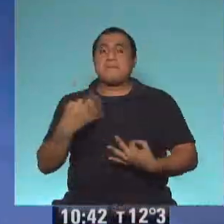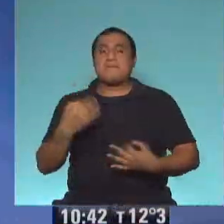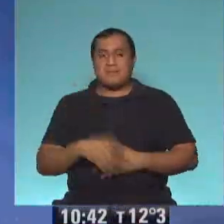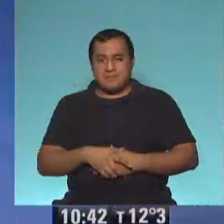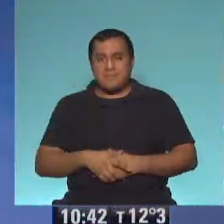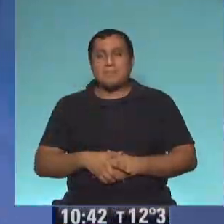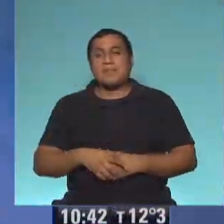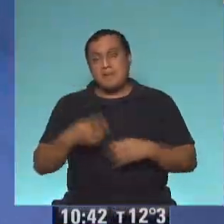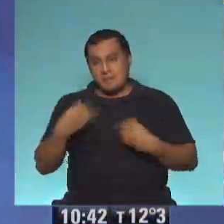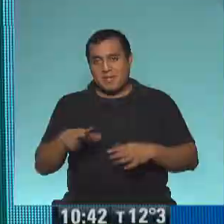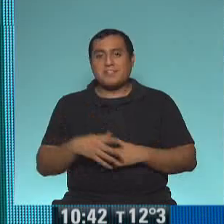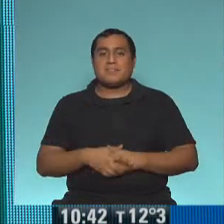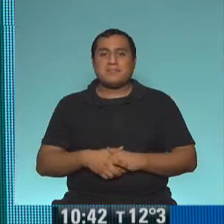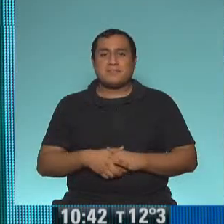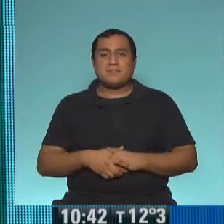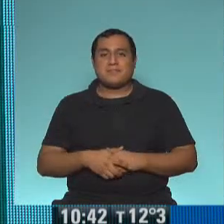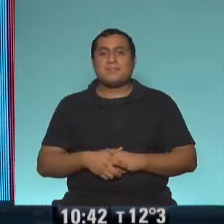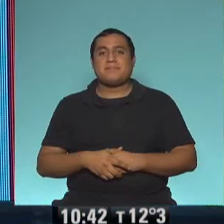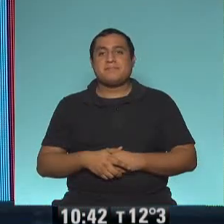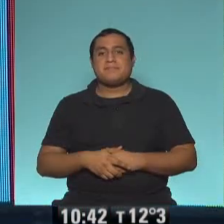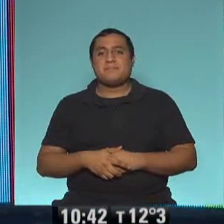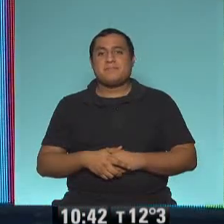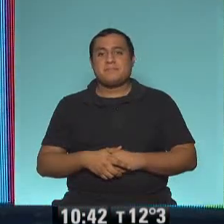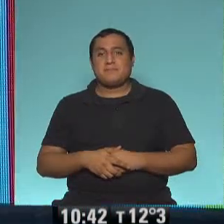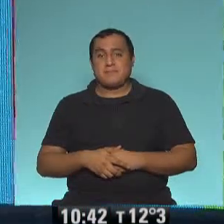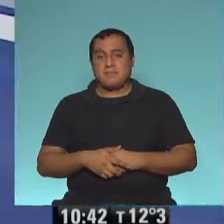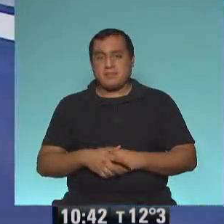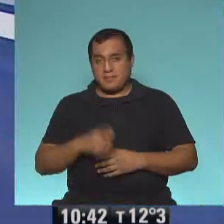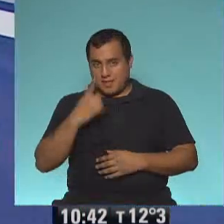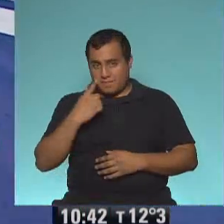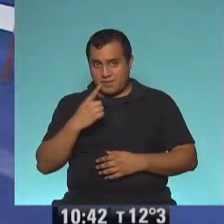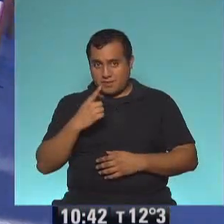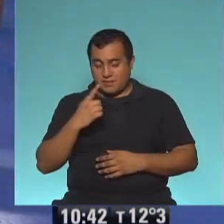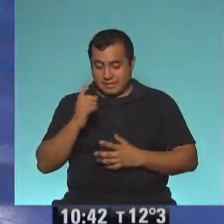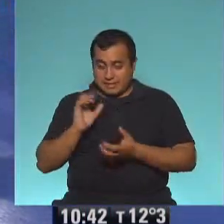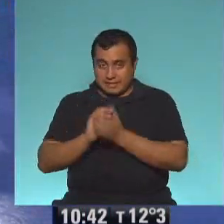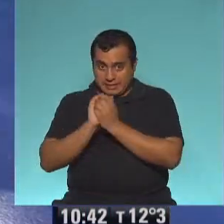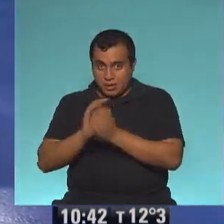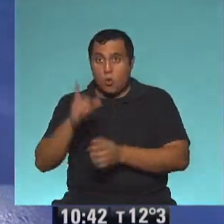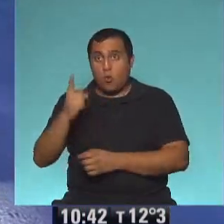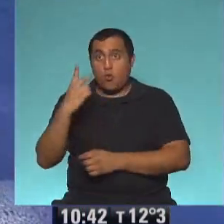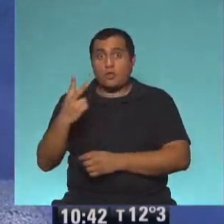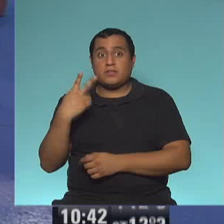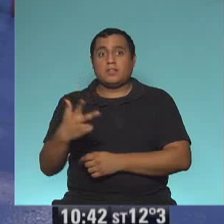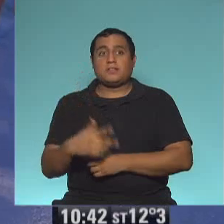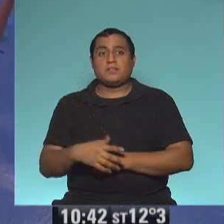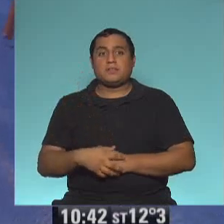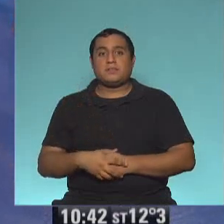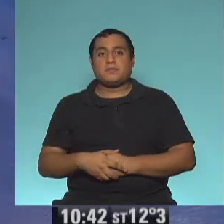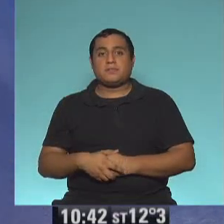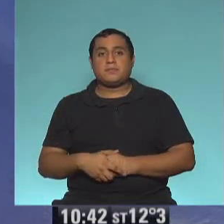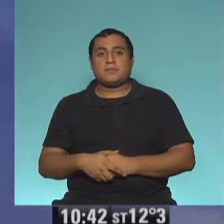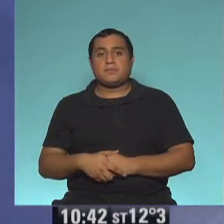Muy bien. Empezá ya que estás con los malabares. Pero por favor, tiro. Ahí está. Tiro. A la una, a la dos. Y a la tres. Mira qué tirada que